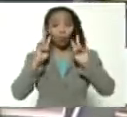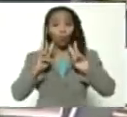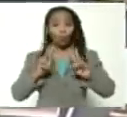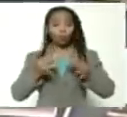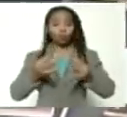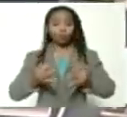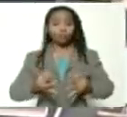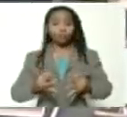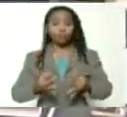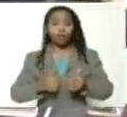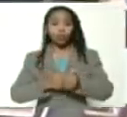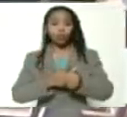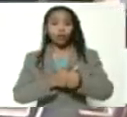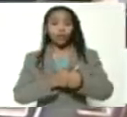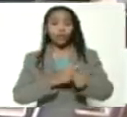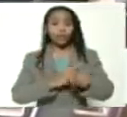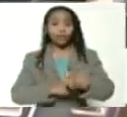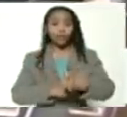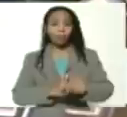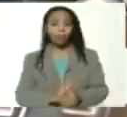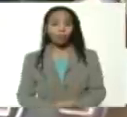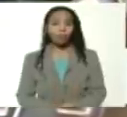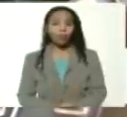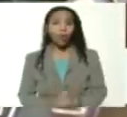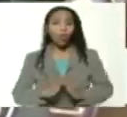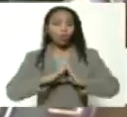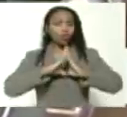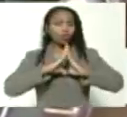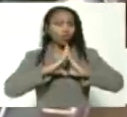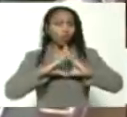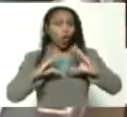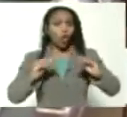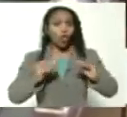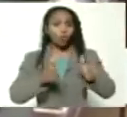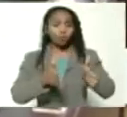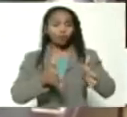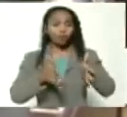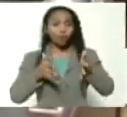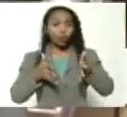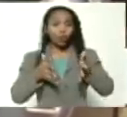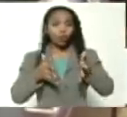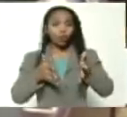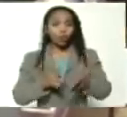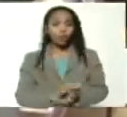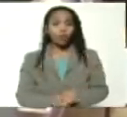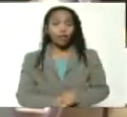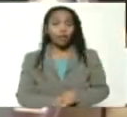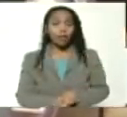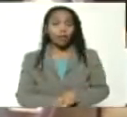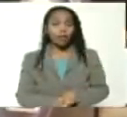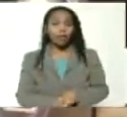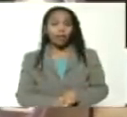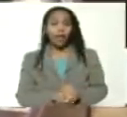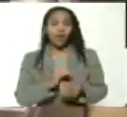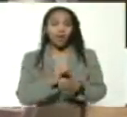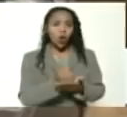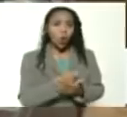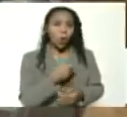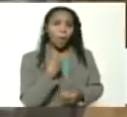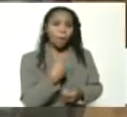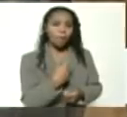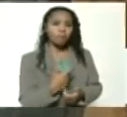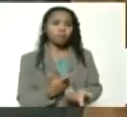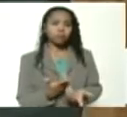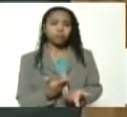provisorios o auxiliares de la época. Todos ganados a la matraca, el cobro, la